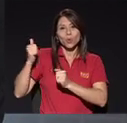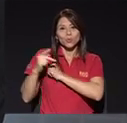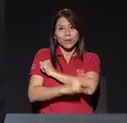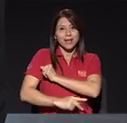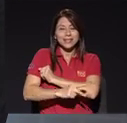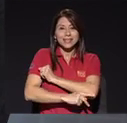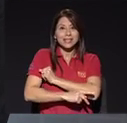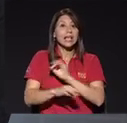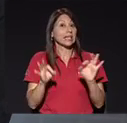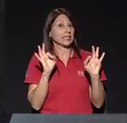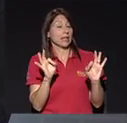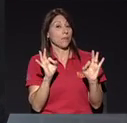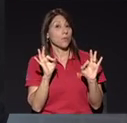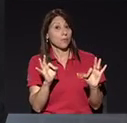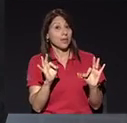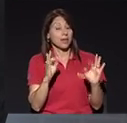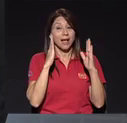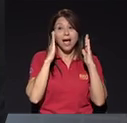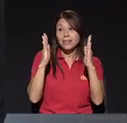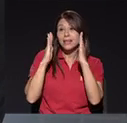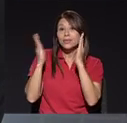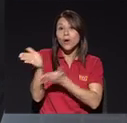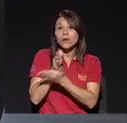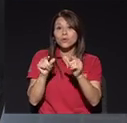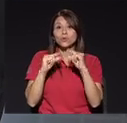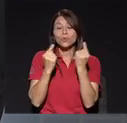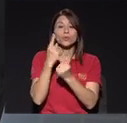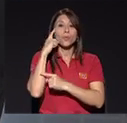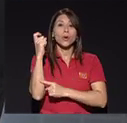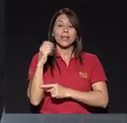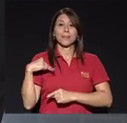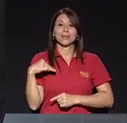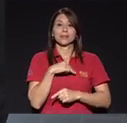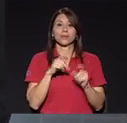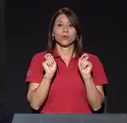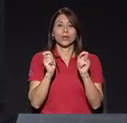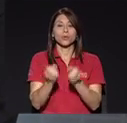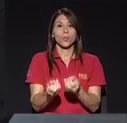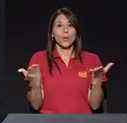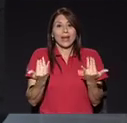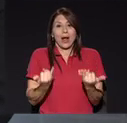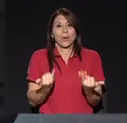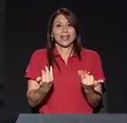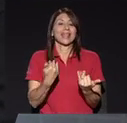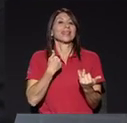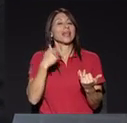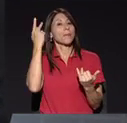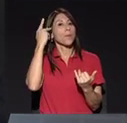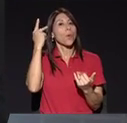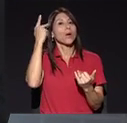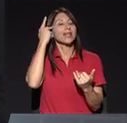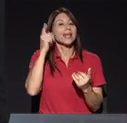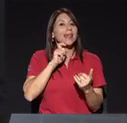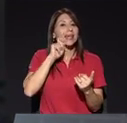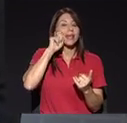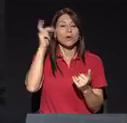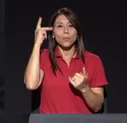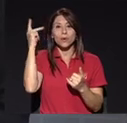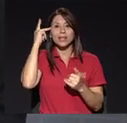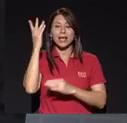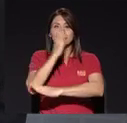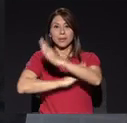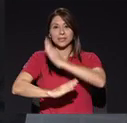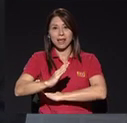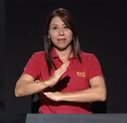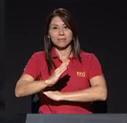bien incluso en atención a ciertos grupos, porque el Ministerio de Educación Pública en este momento tiene política de género y tiene